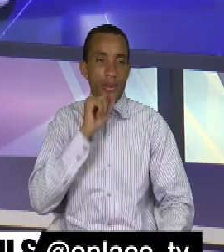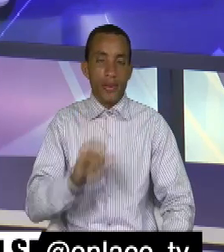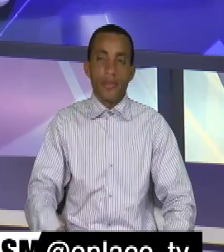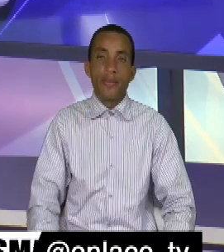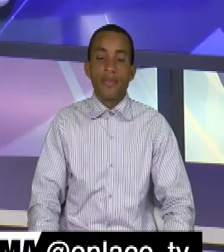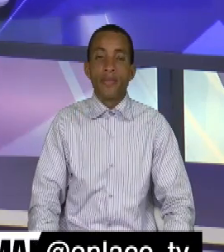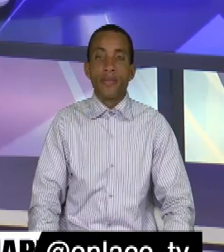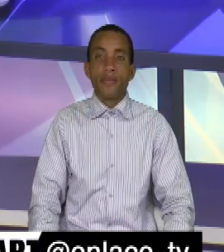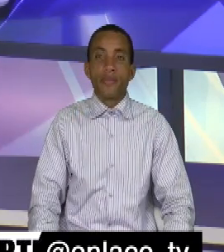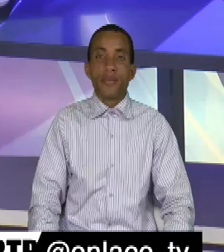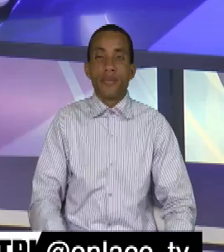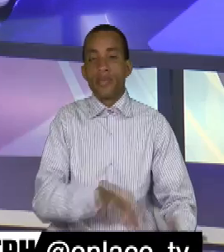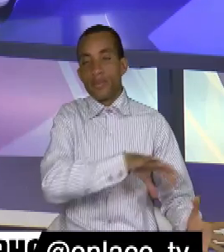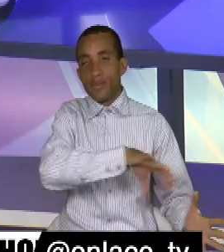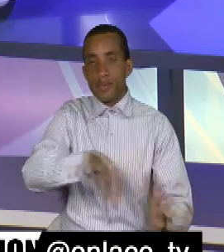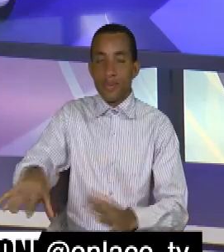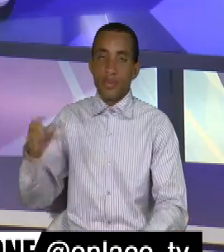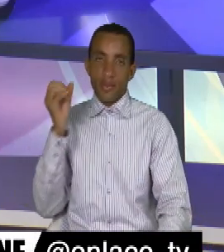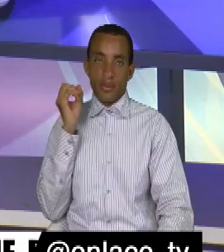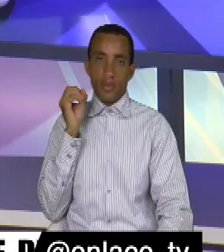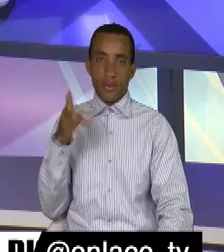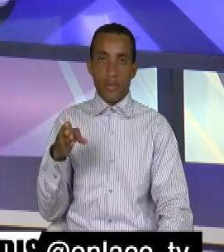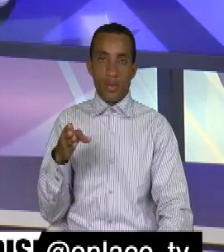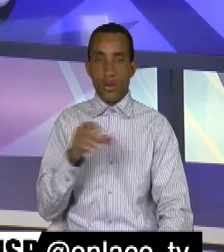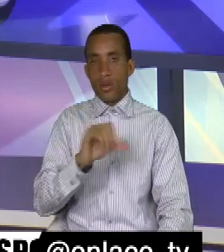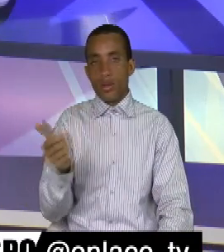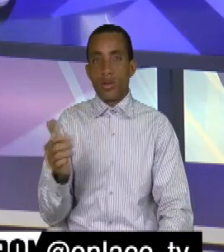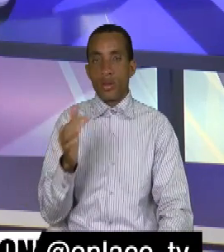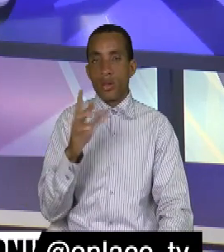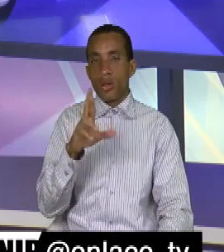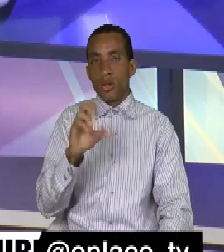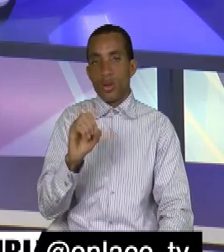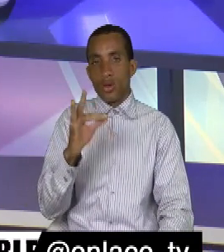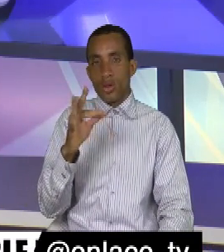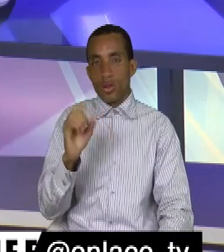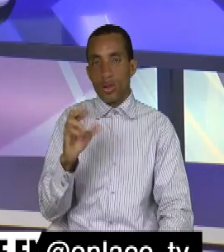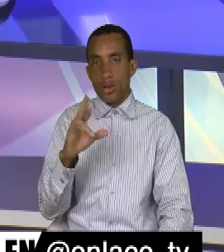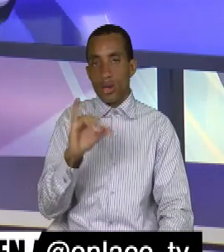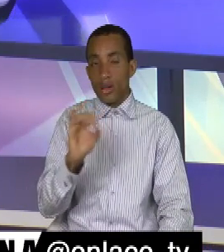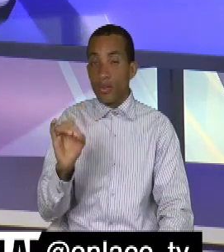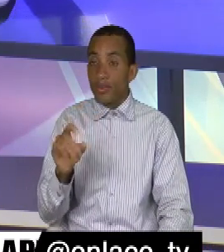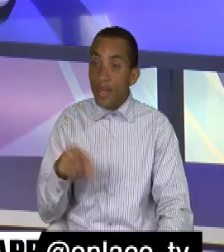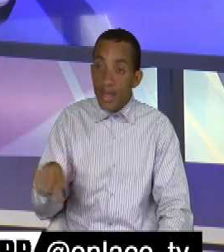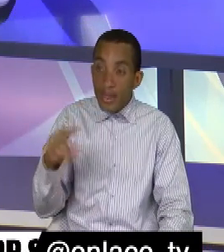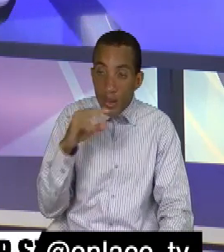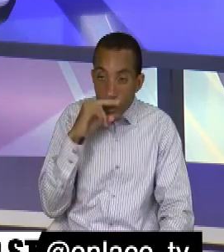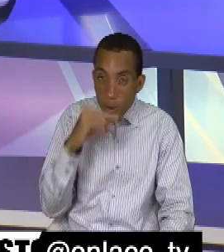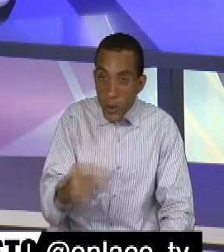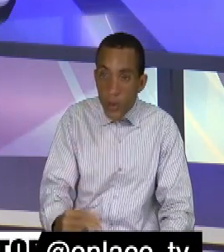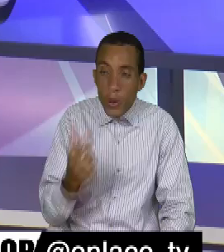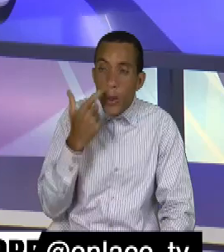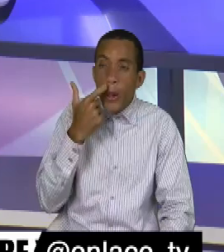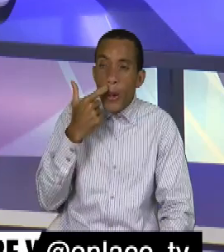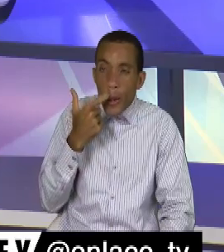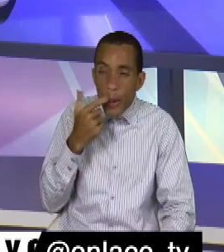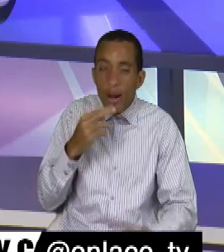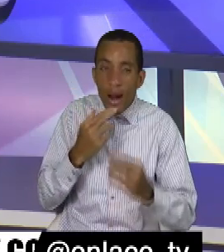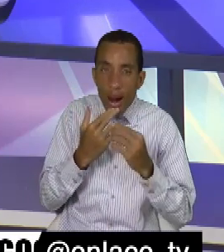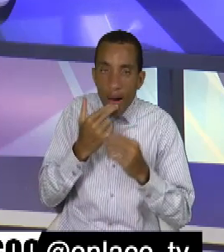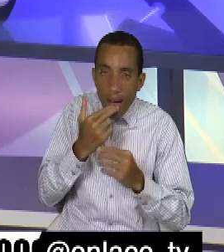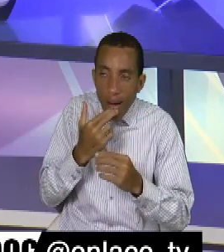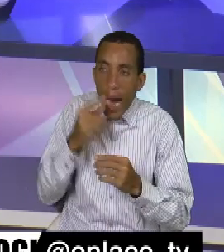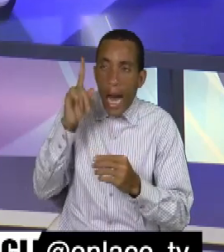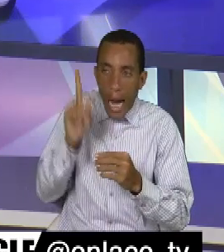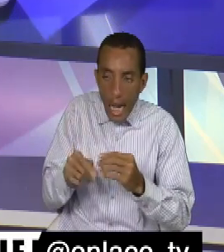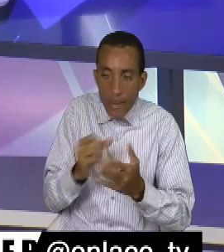El Club Rotario adelanta la convocatoria para operar de manera gratuita a niños que tengan labio fisurado y paladar hendido. Preste mucha atención para